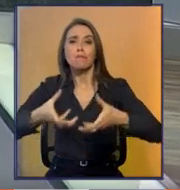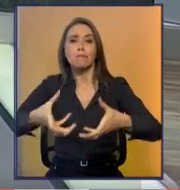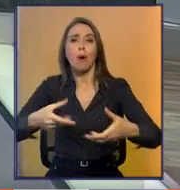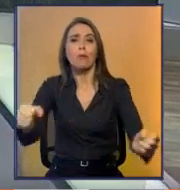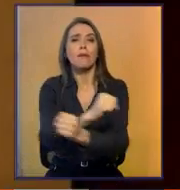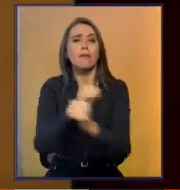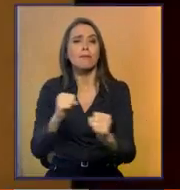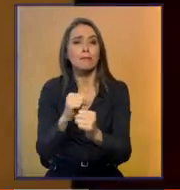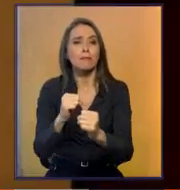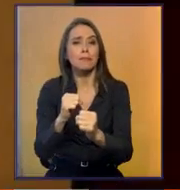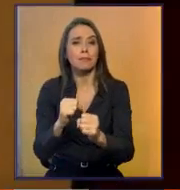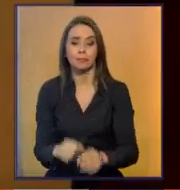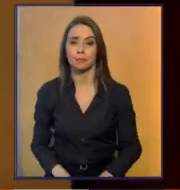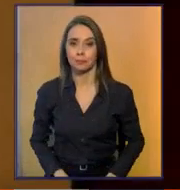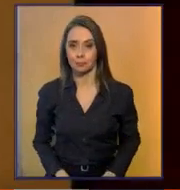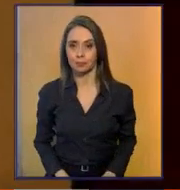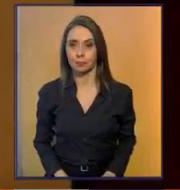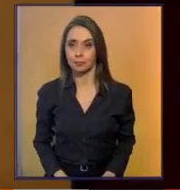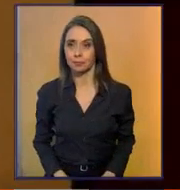atentados?